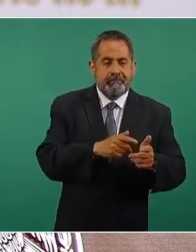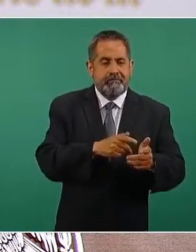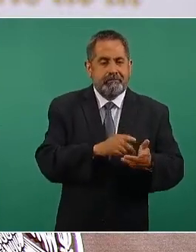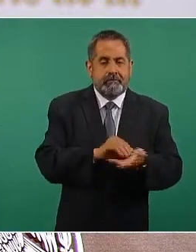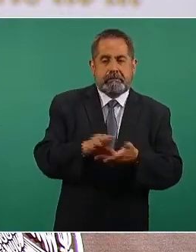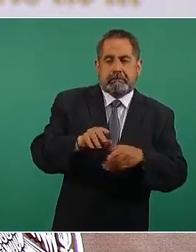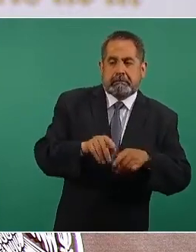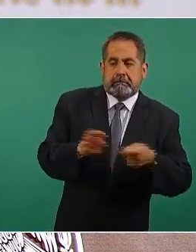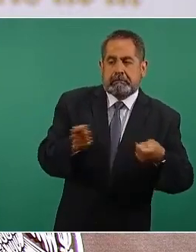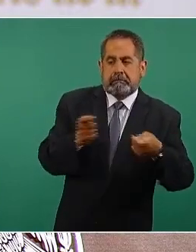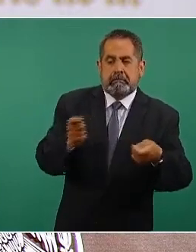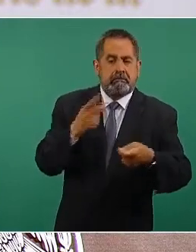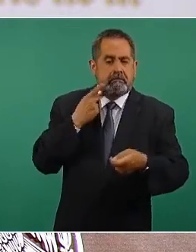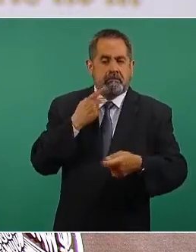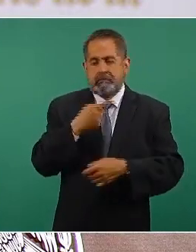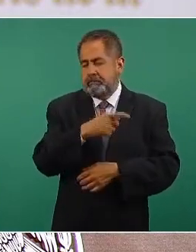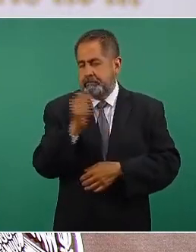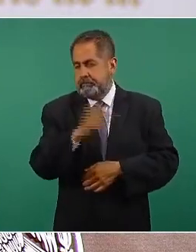influyen políticamente,